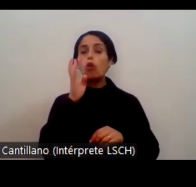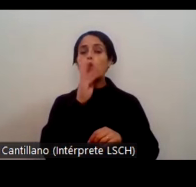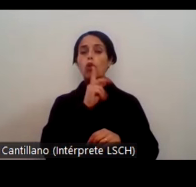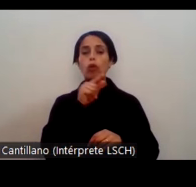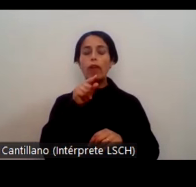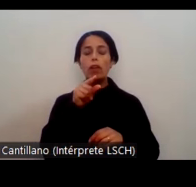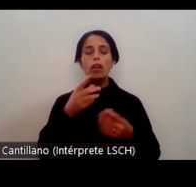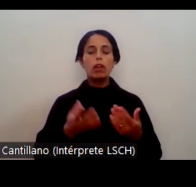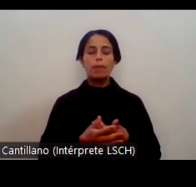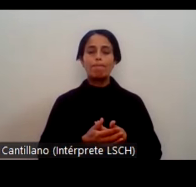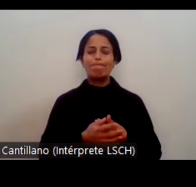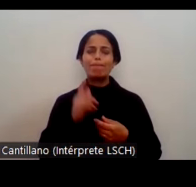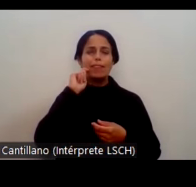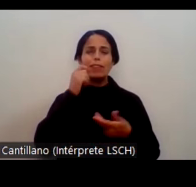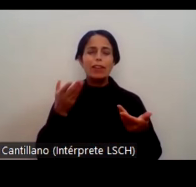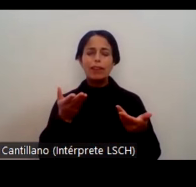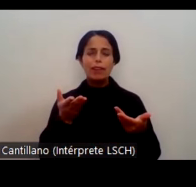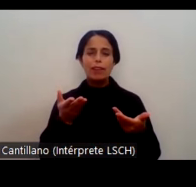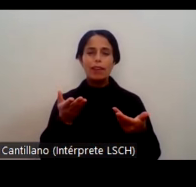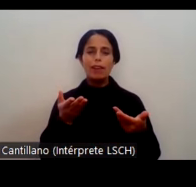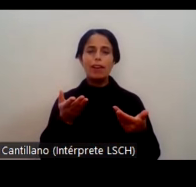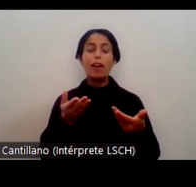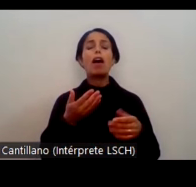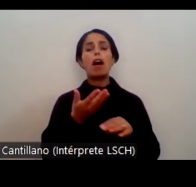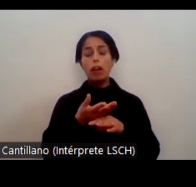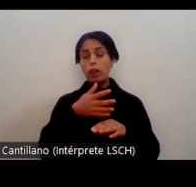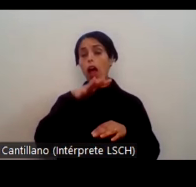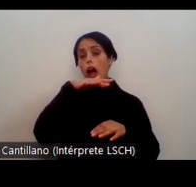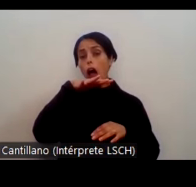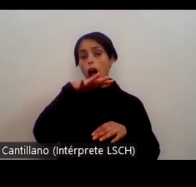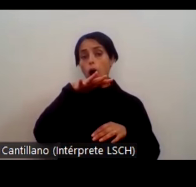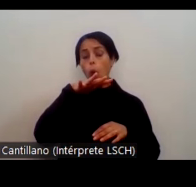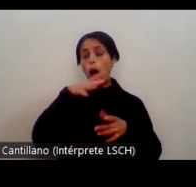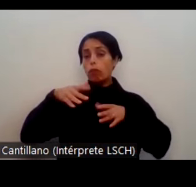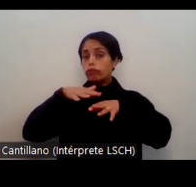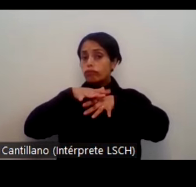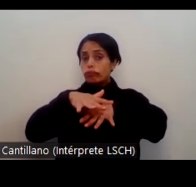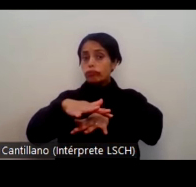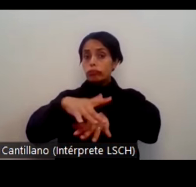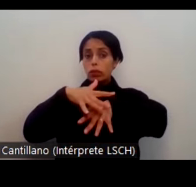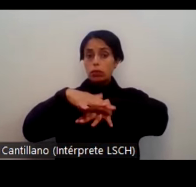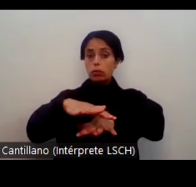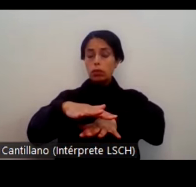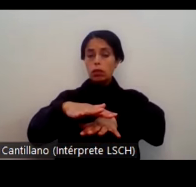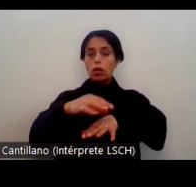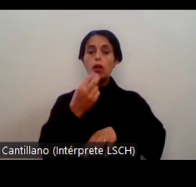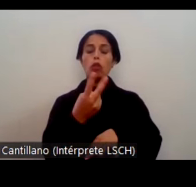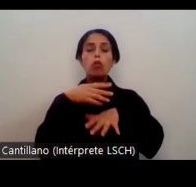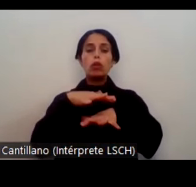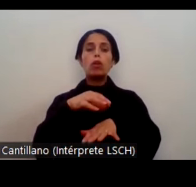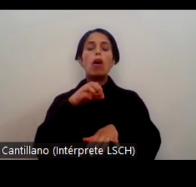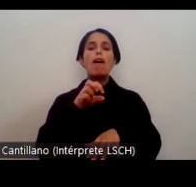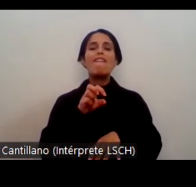eso indica algún manejo de agua de ríos, básicamente, en dos ríos, el Vilama y el